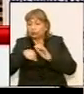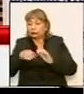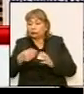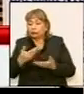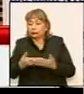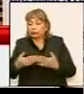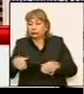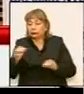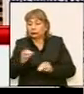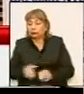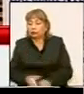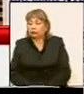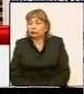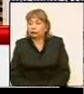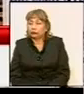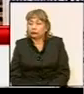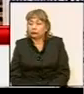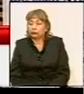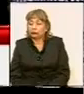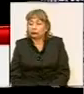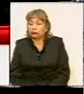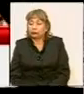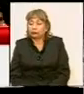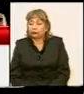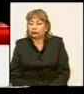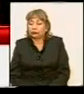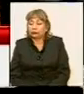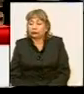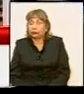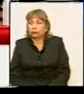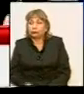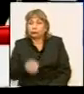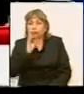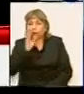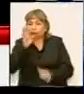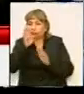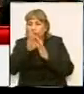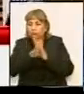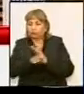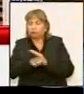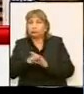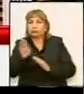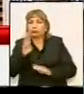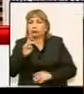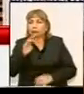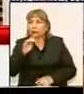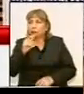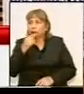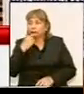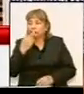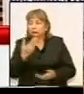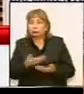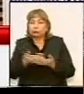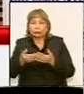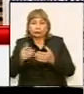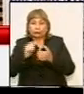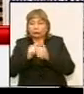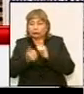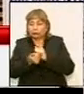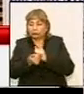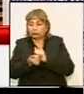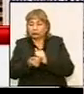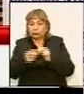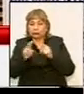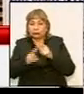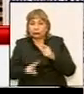para entrar con ese enunciado. Voy a hablar brevemente del valor agregado bruto, ¿ya? Un poco para combatir valor y del